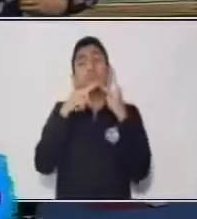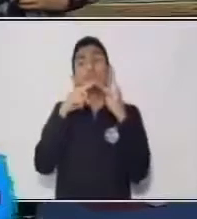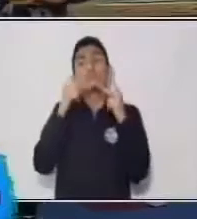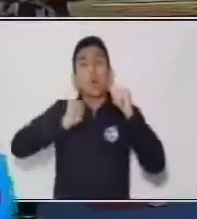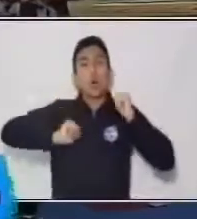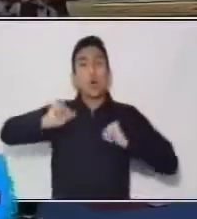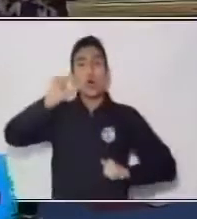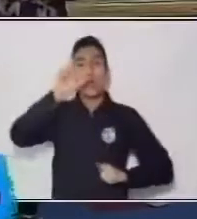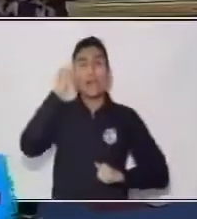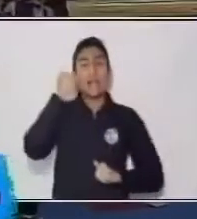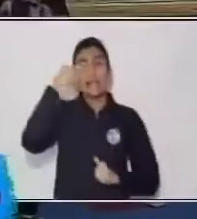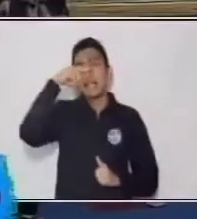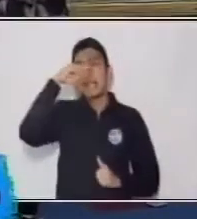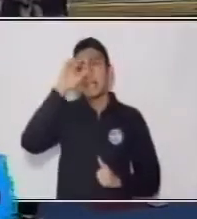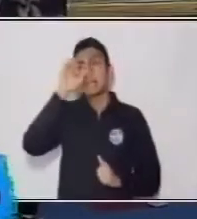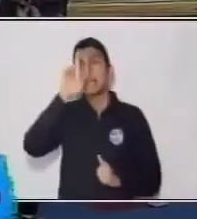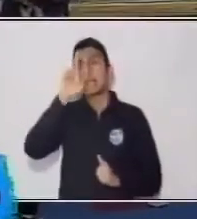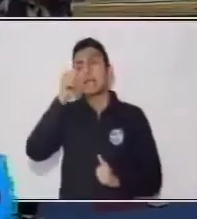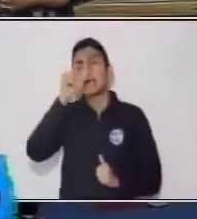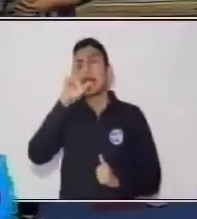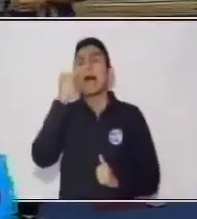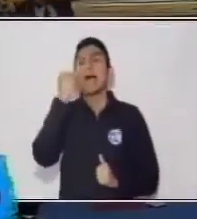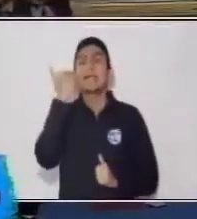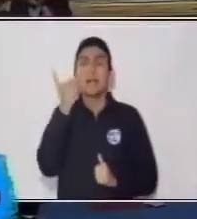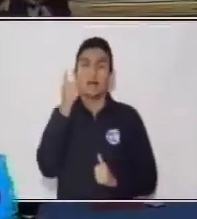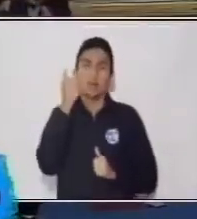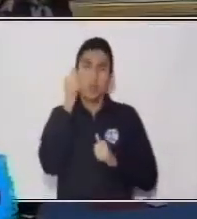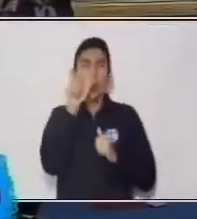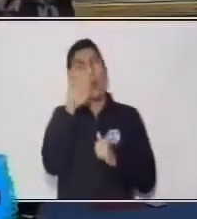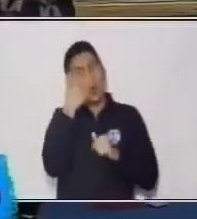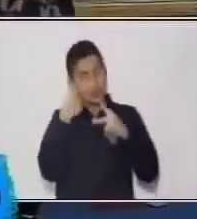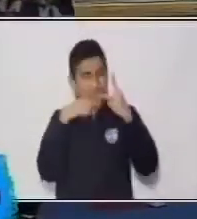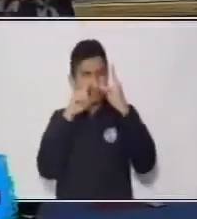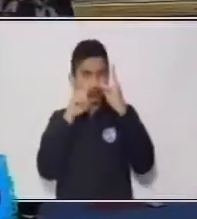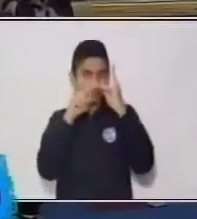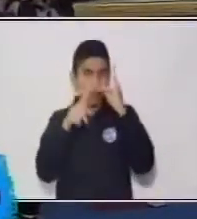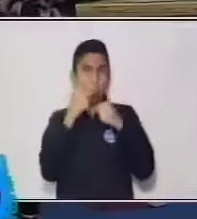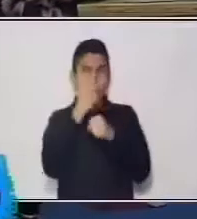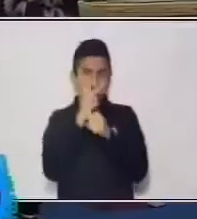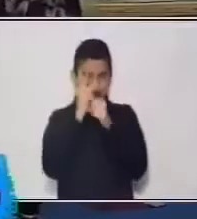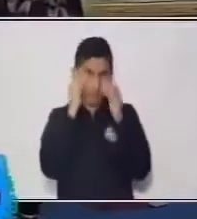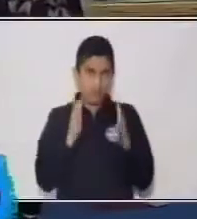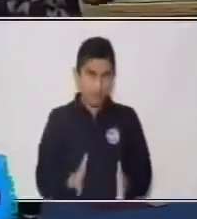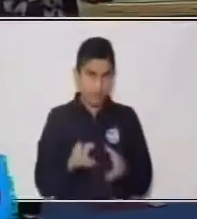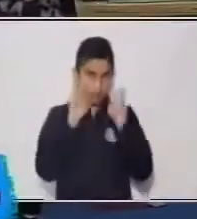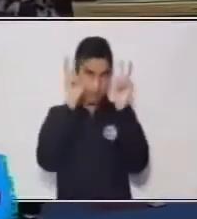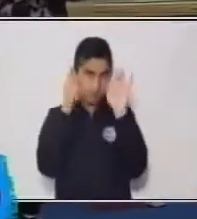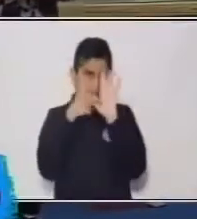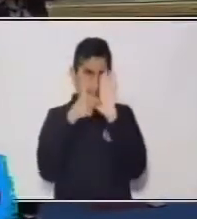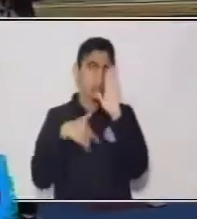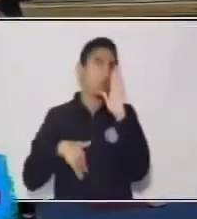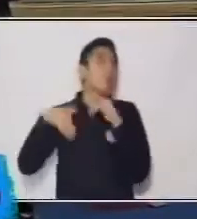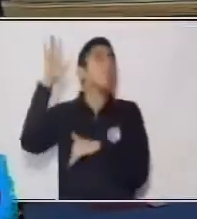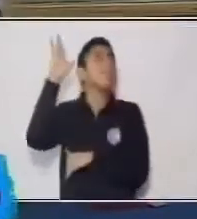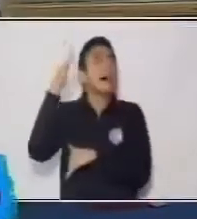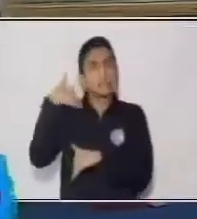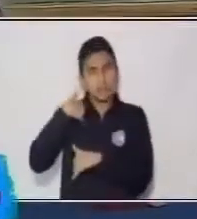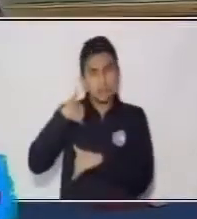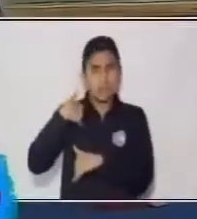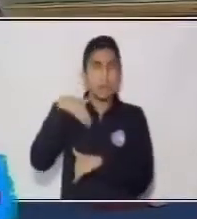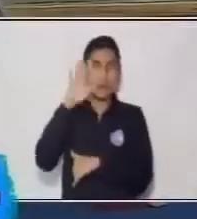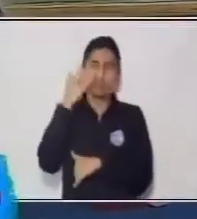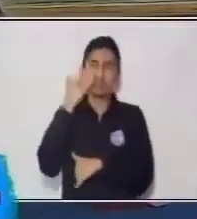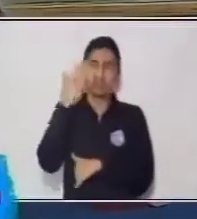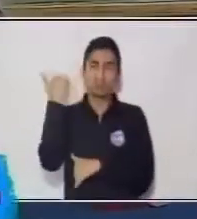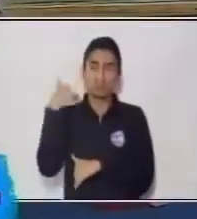dejar por un lado al Popol Vuh y vamos a ver otra obra representativa también del Popol Vuh, un poco más contemporánea